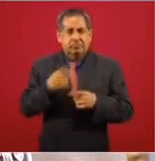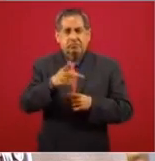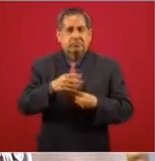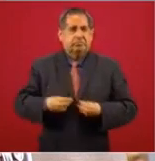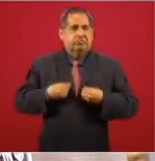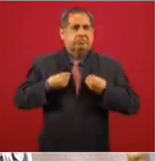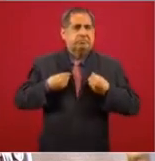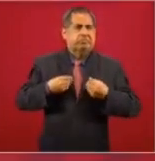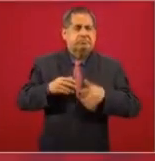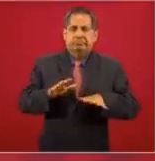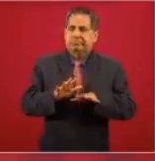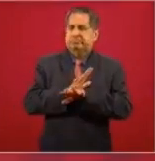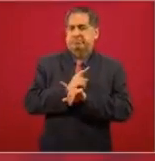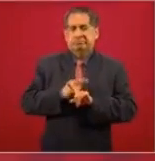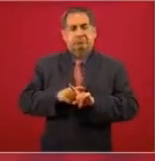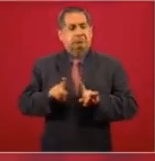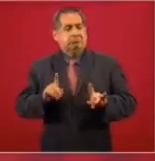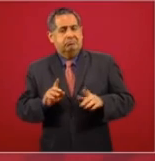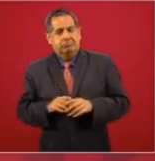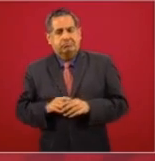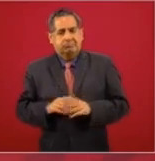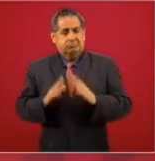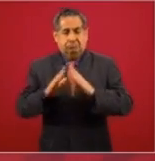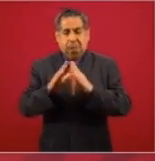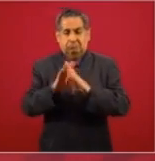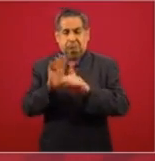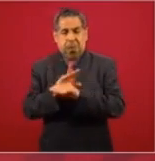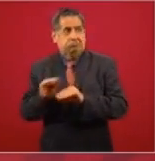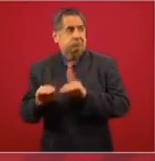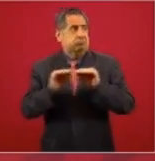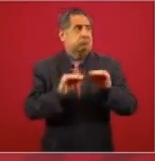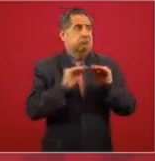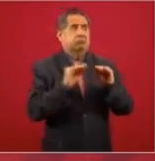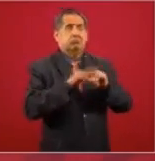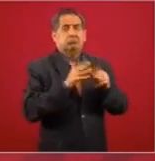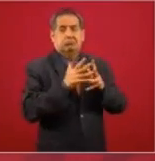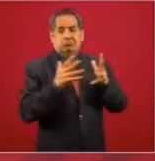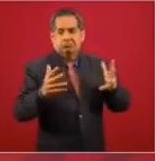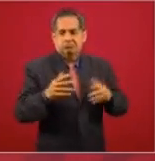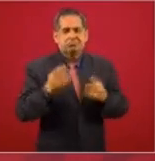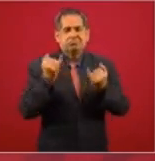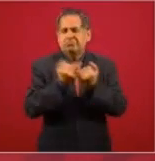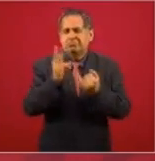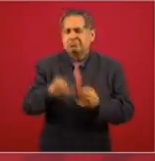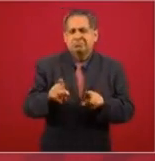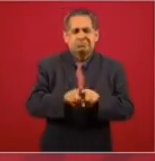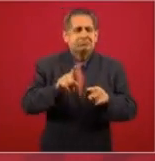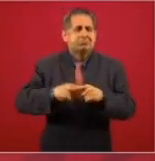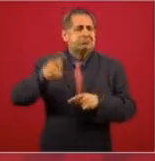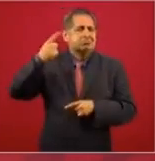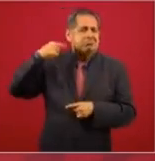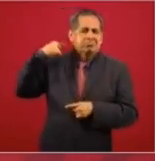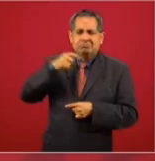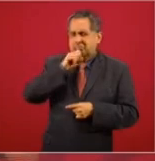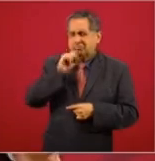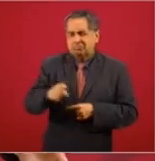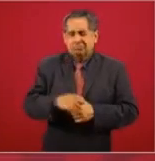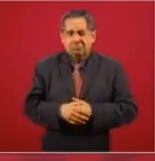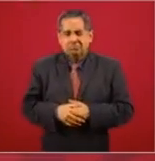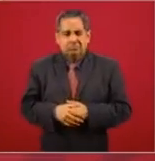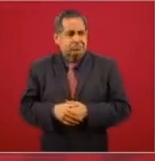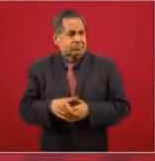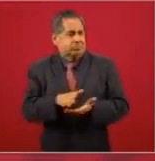vida, se cambian de casa. ¿Cómo le hacían antes? Venían